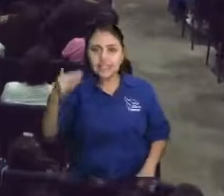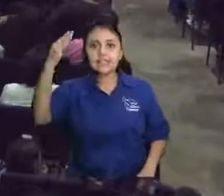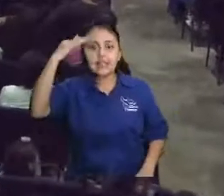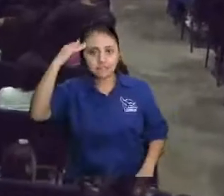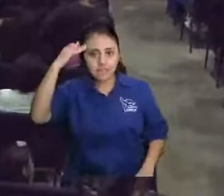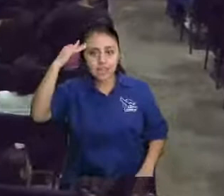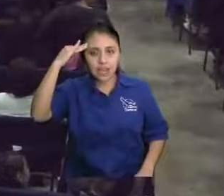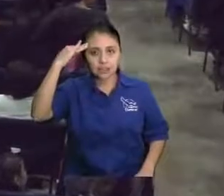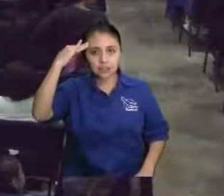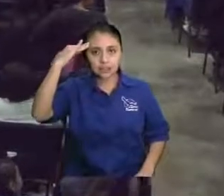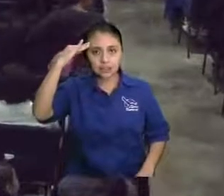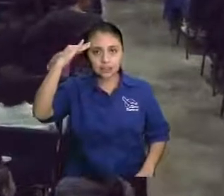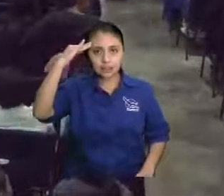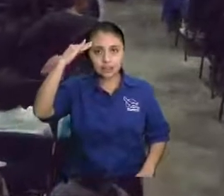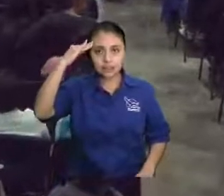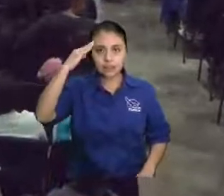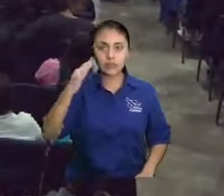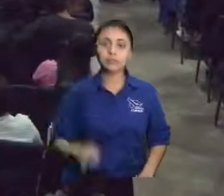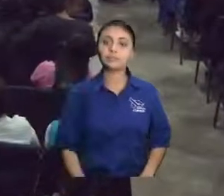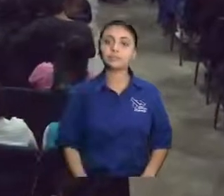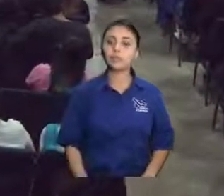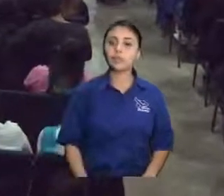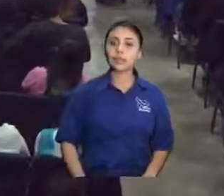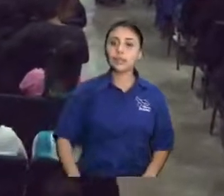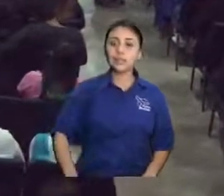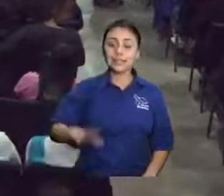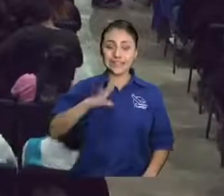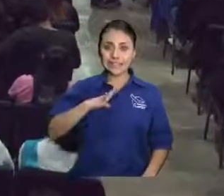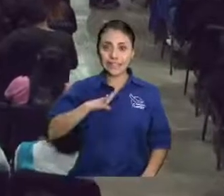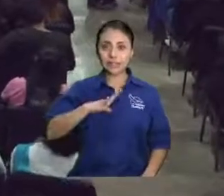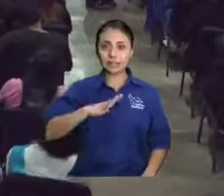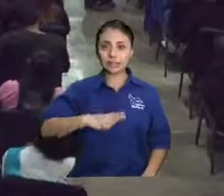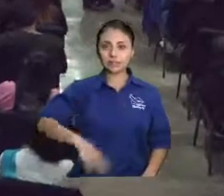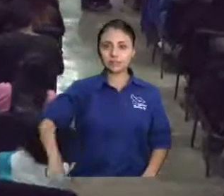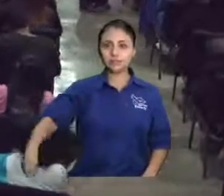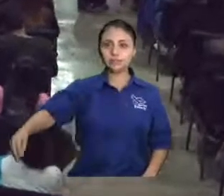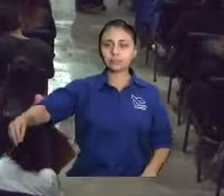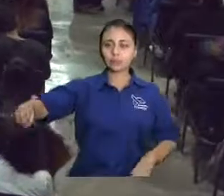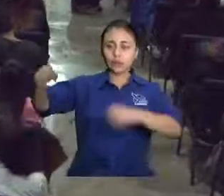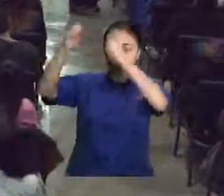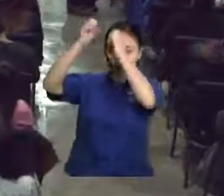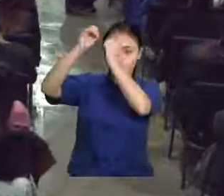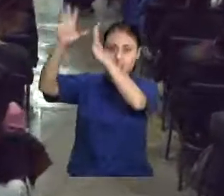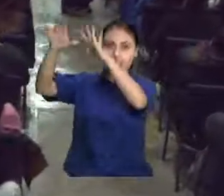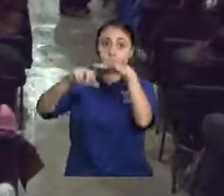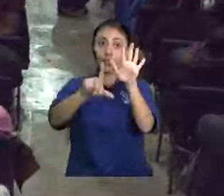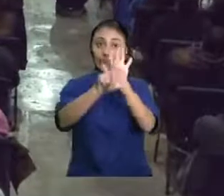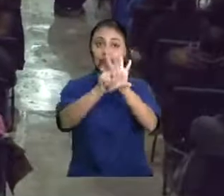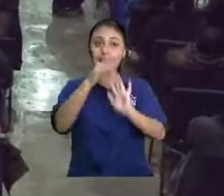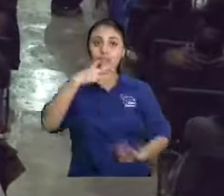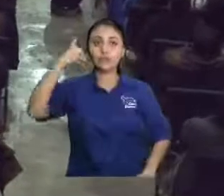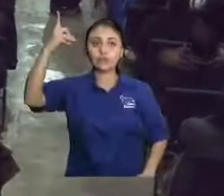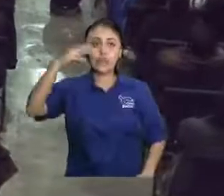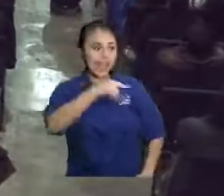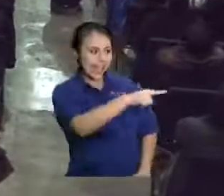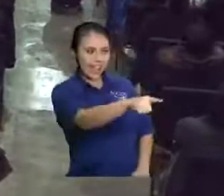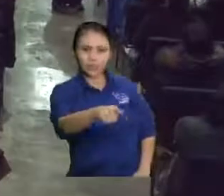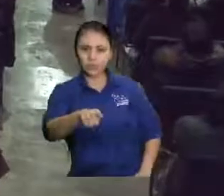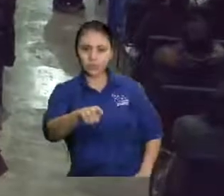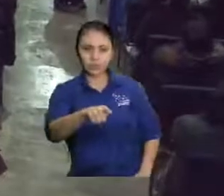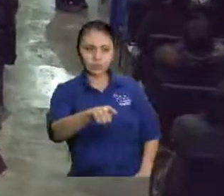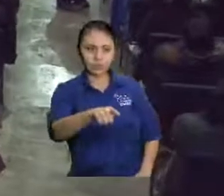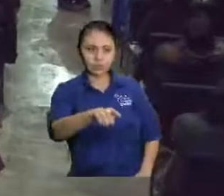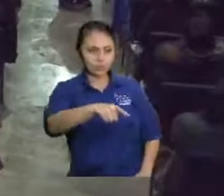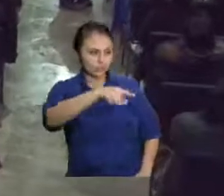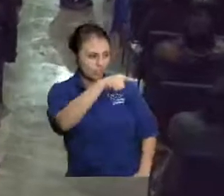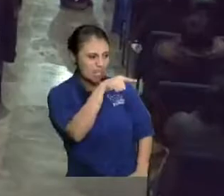que supuestamente tenían que instruir al pueblo, que tenían conocimiento de la ley, son señalados de menospreciar el nombre del